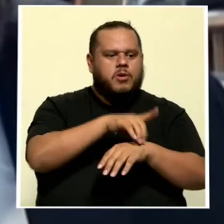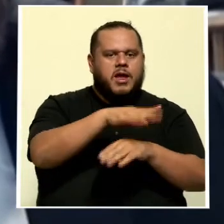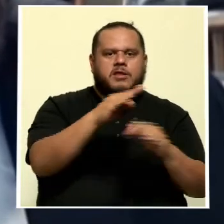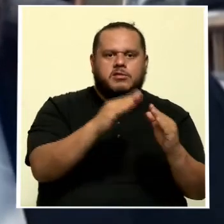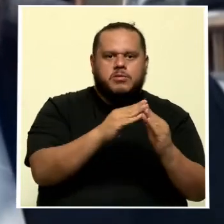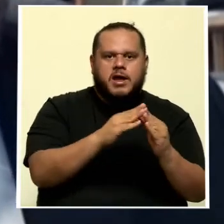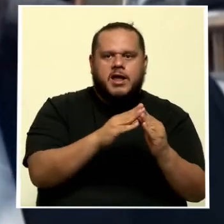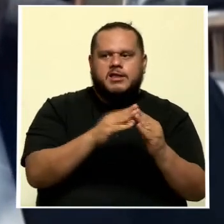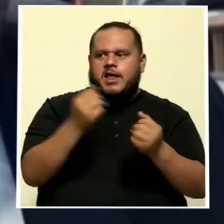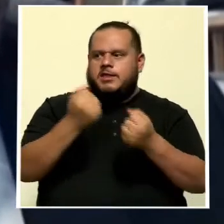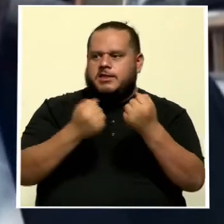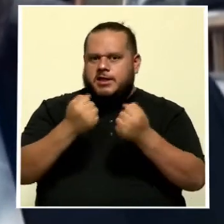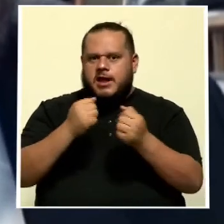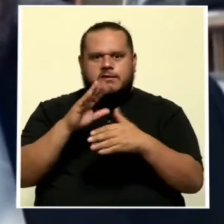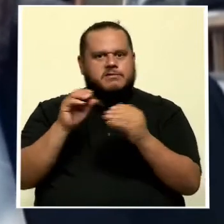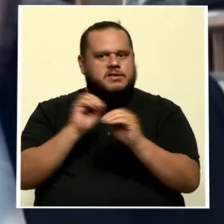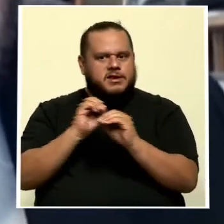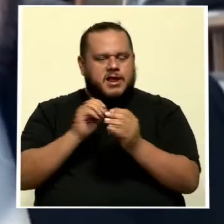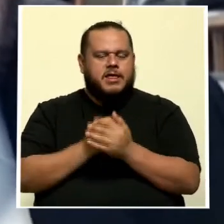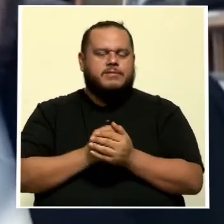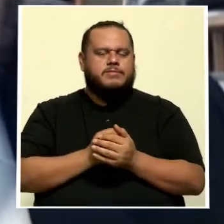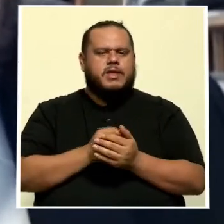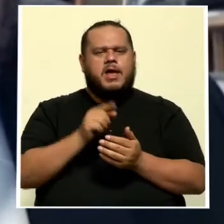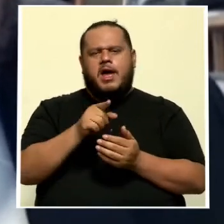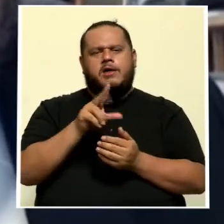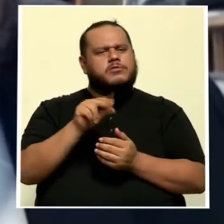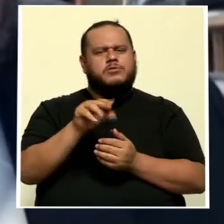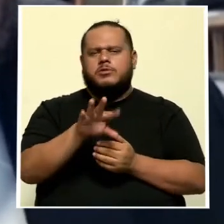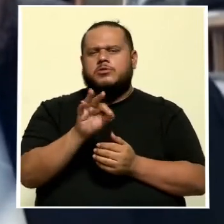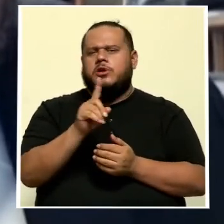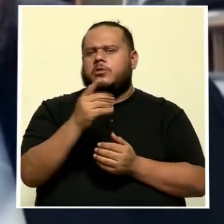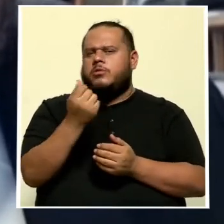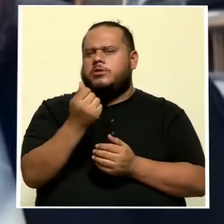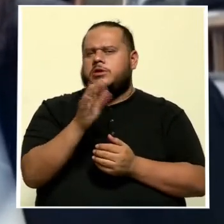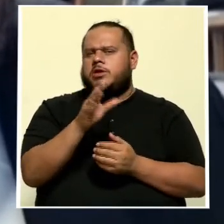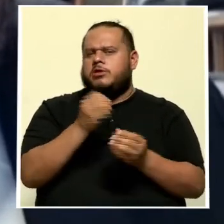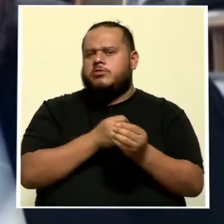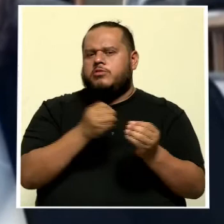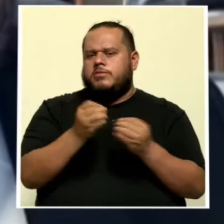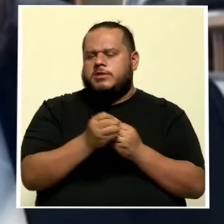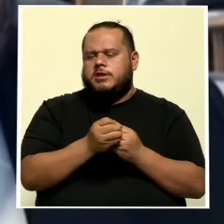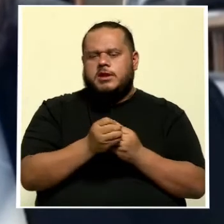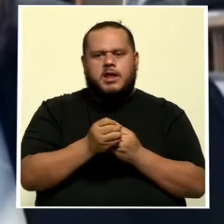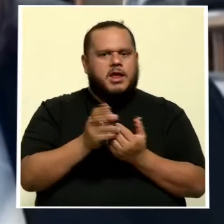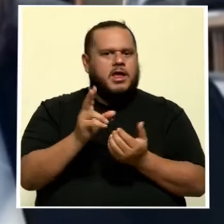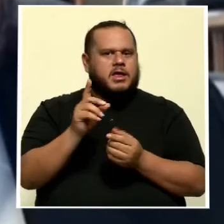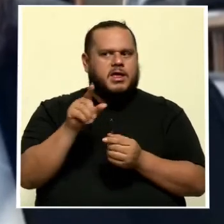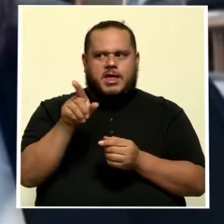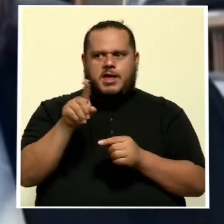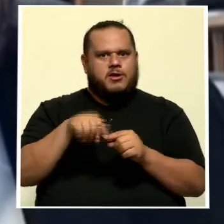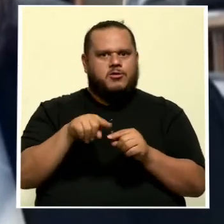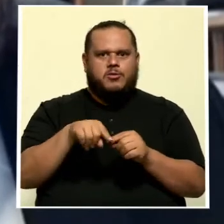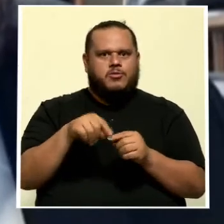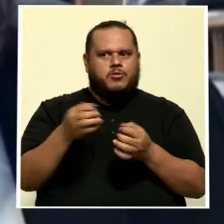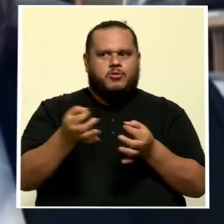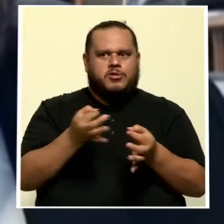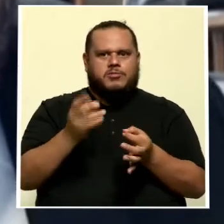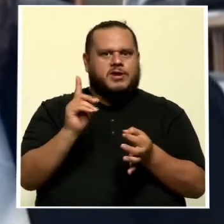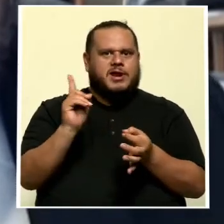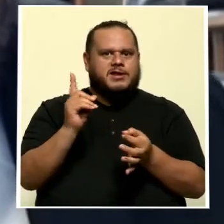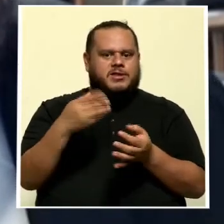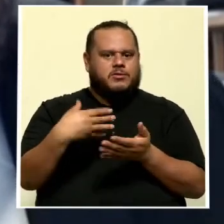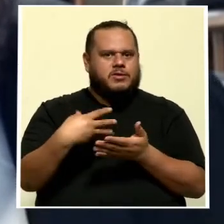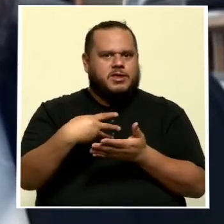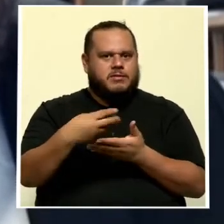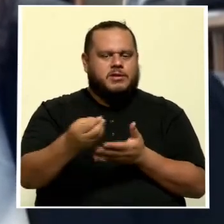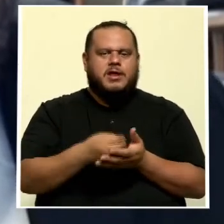dejaron sin carro, sin teléfono. Ahí no fue cuando encontraron un dinero en su oficina que no pudo explicar de dónde había salido. Es